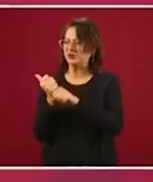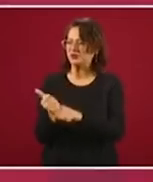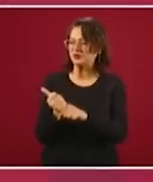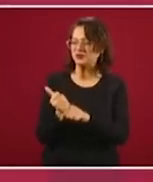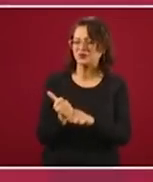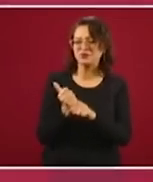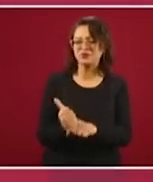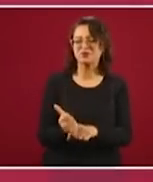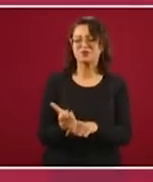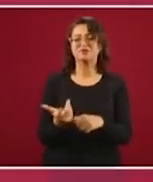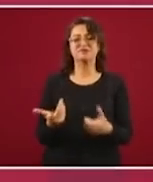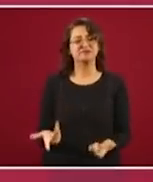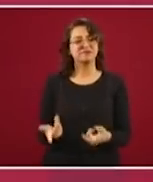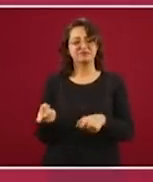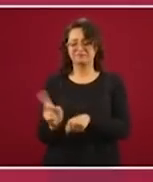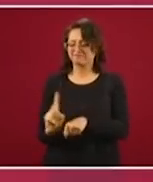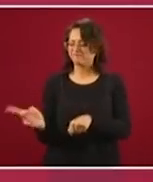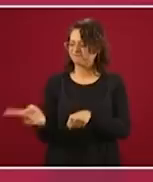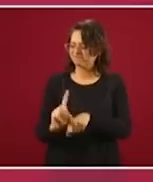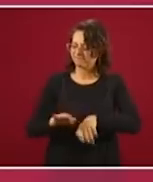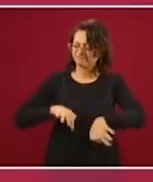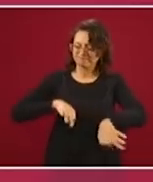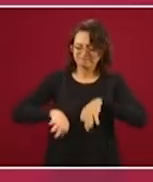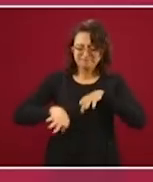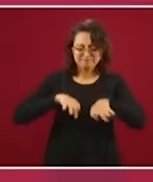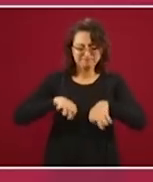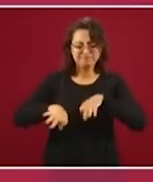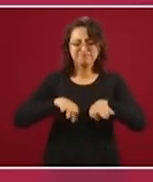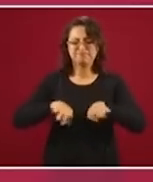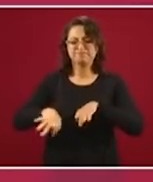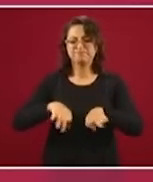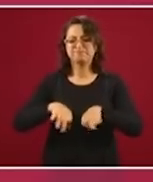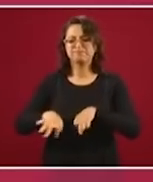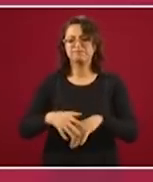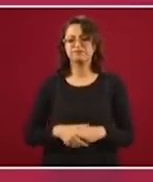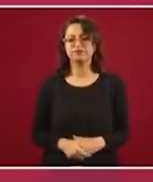país. Estamos trabajando todos los días, estamos